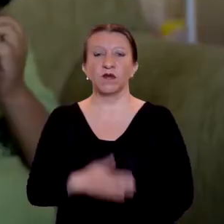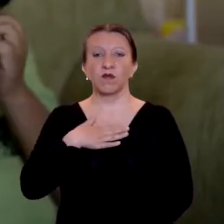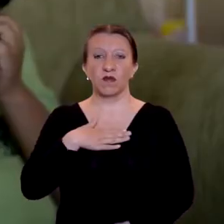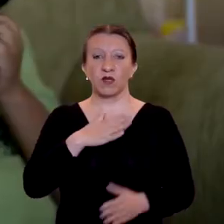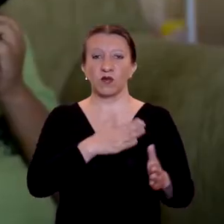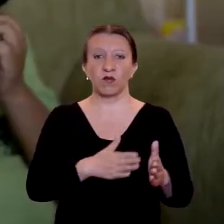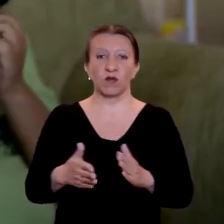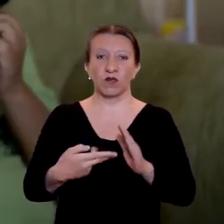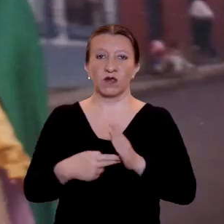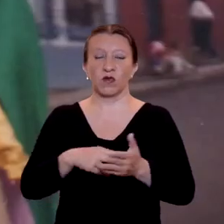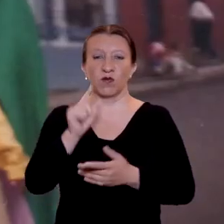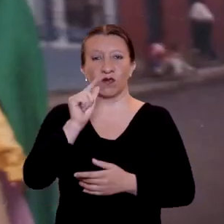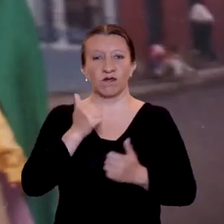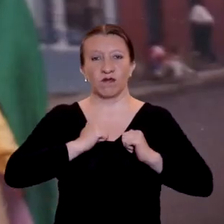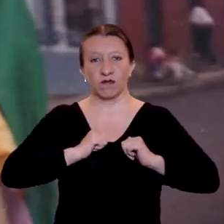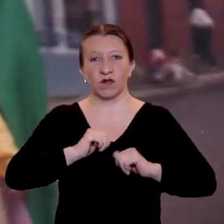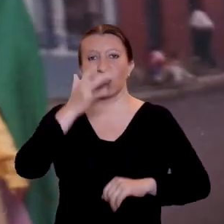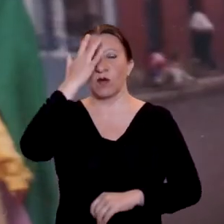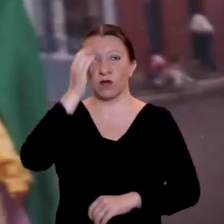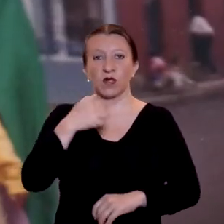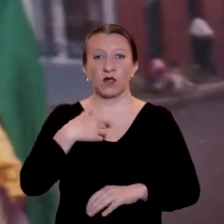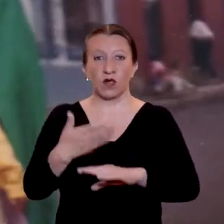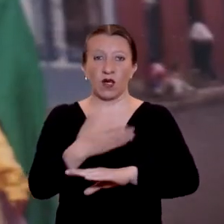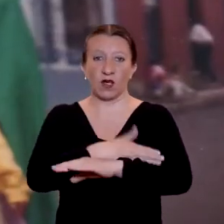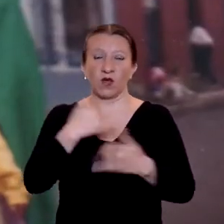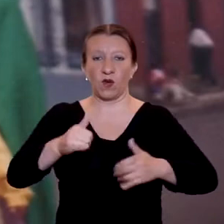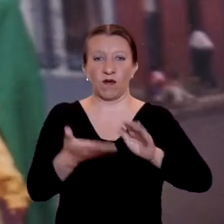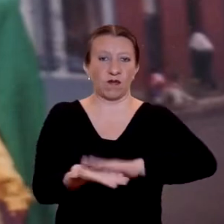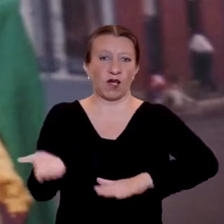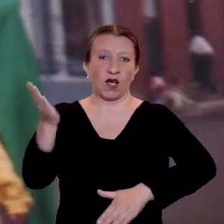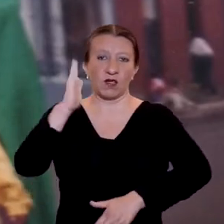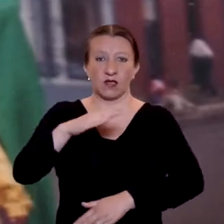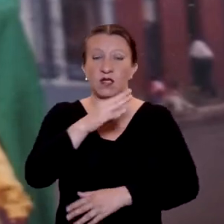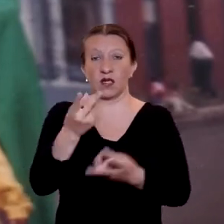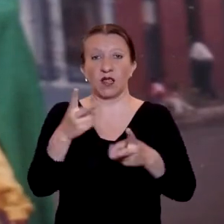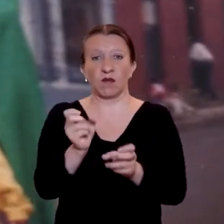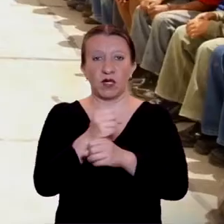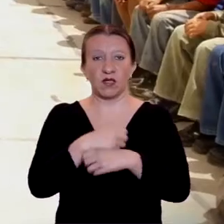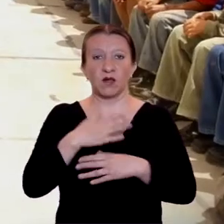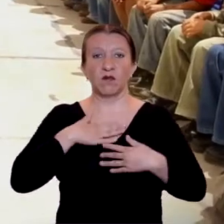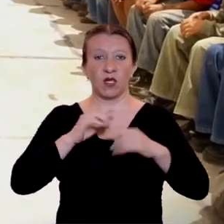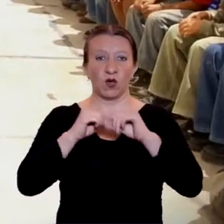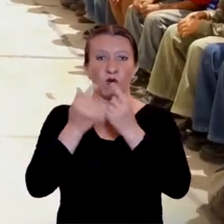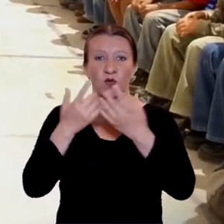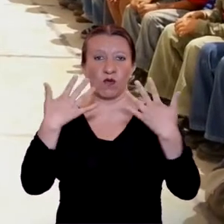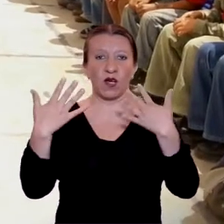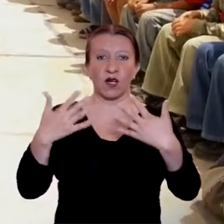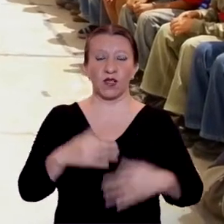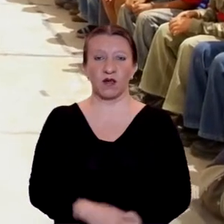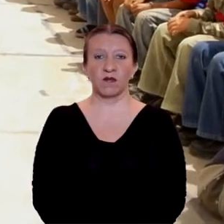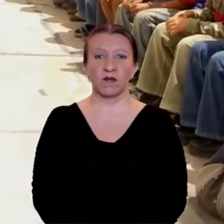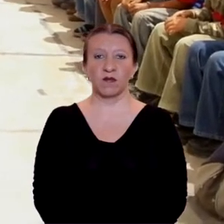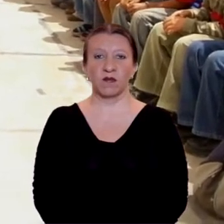Mi proceso fue un poco penoso porque yo antes jugaba a básquetbol y también tenía yo un grupo de